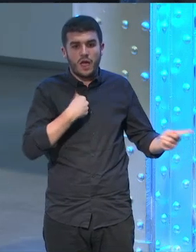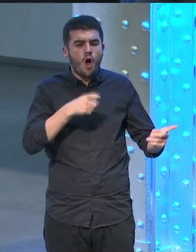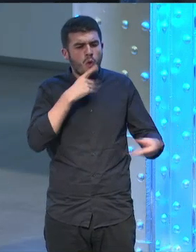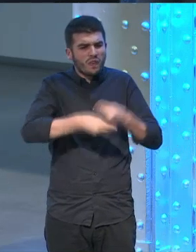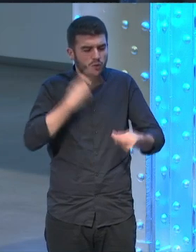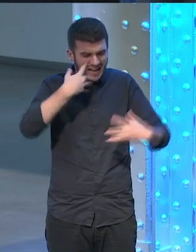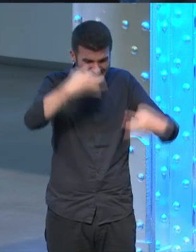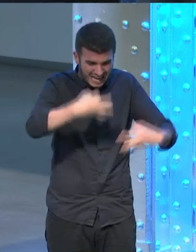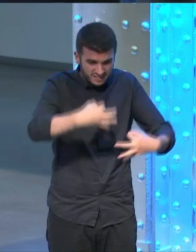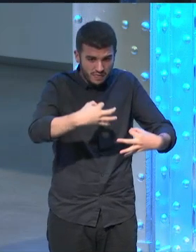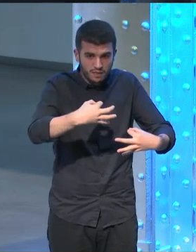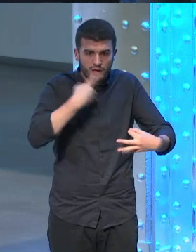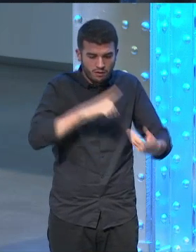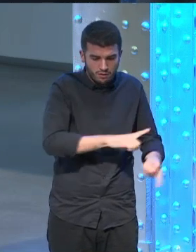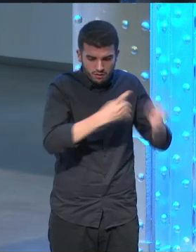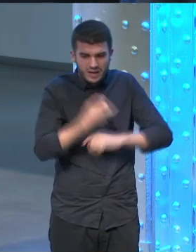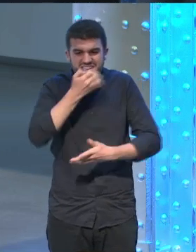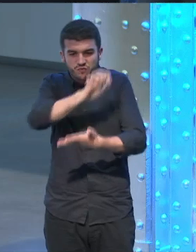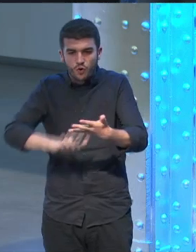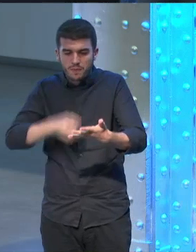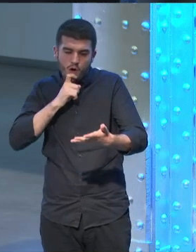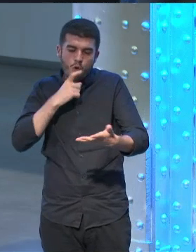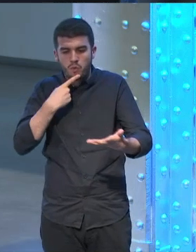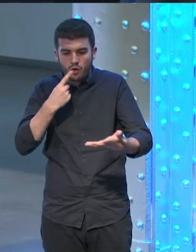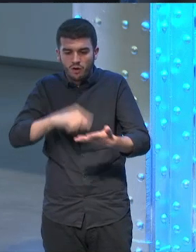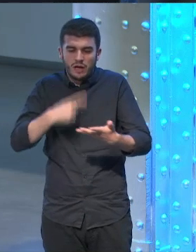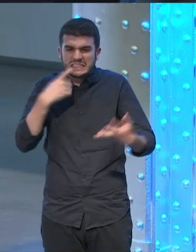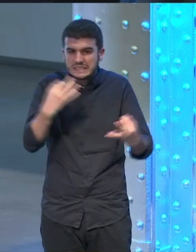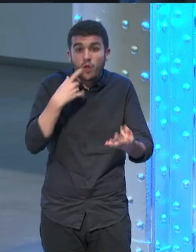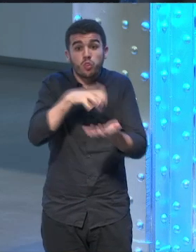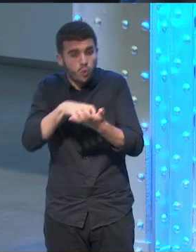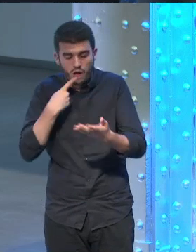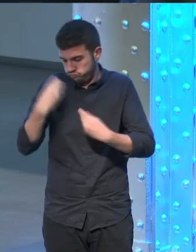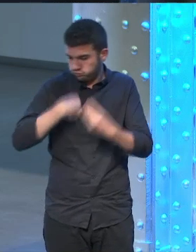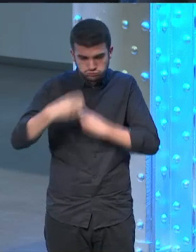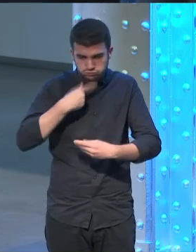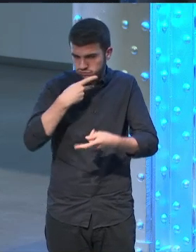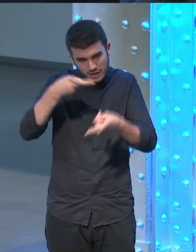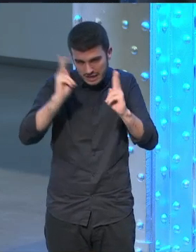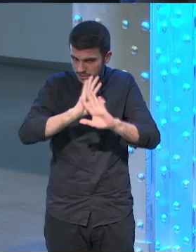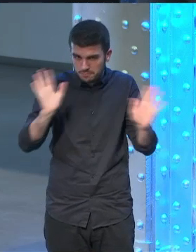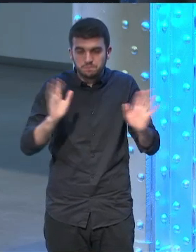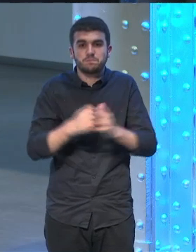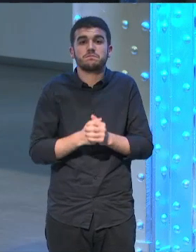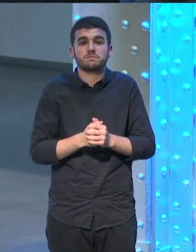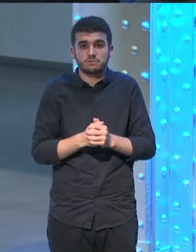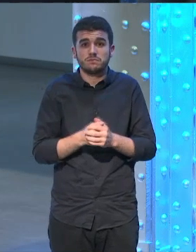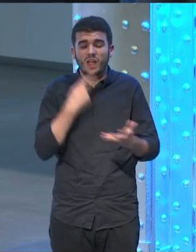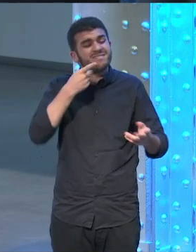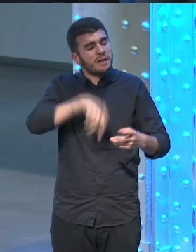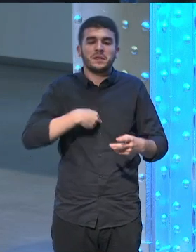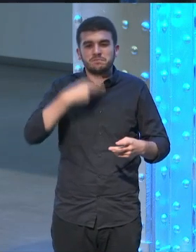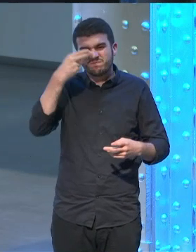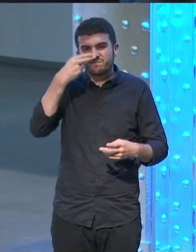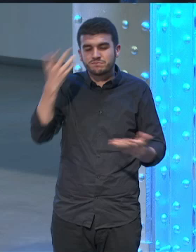realidad que plasmas en tu informe. Exacto. Y luego, también interesante, pongo aquí una